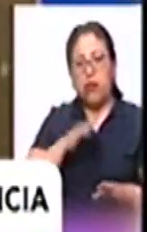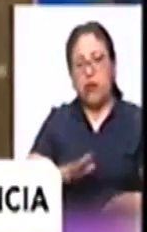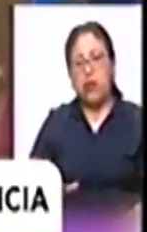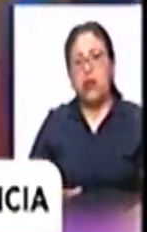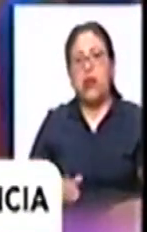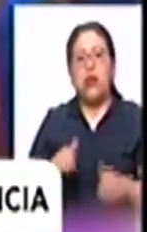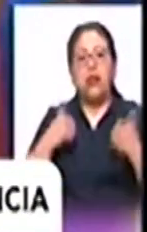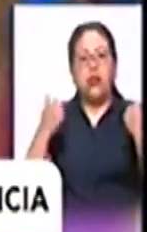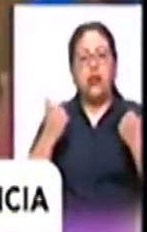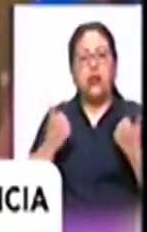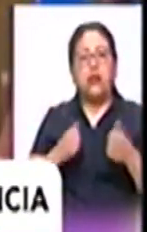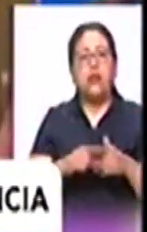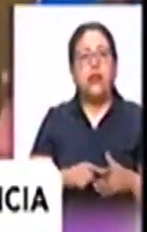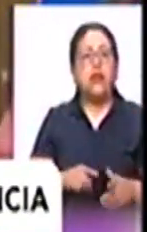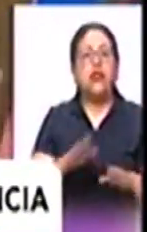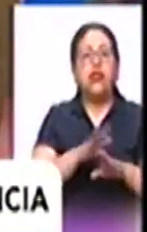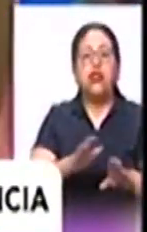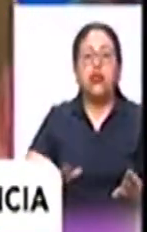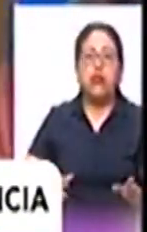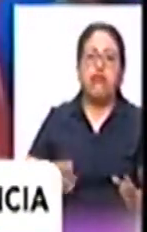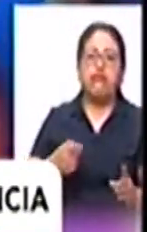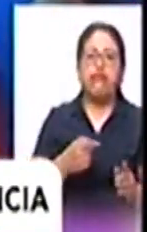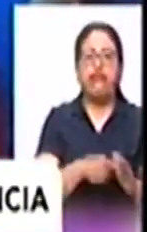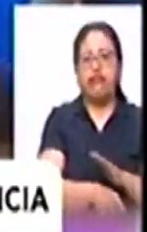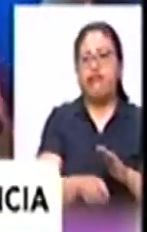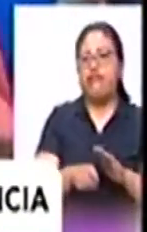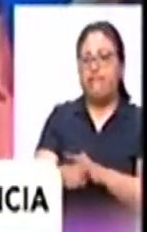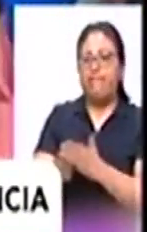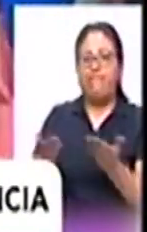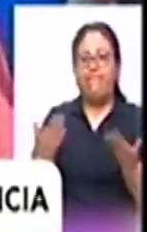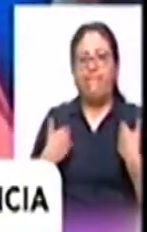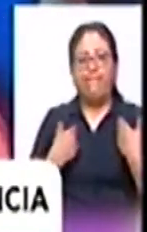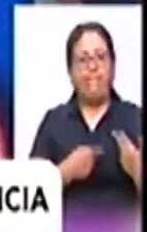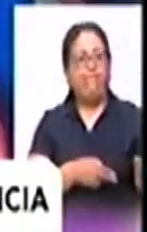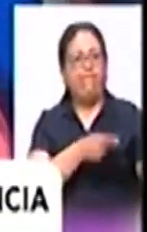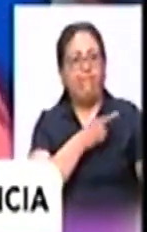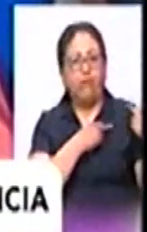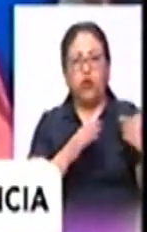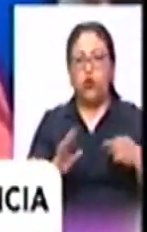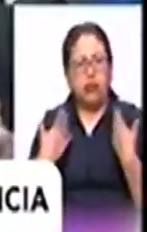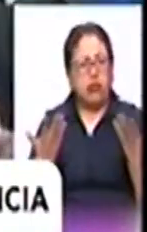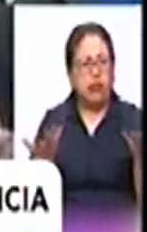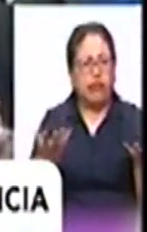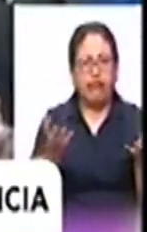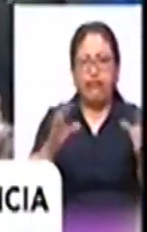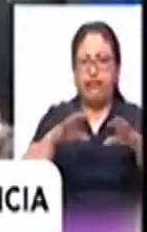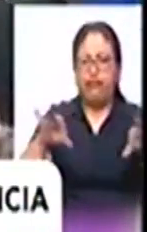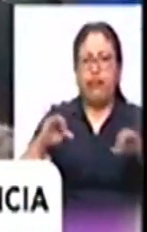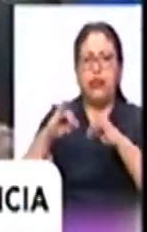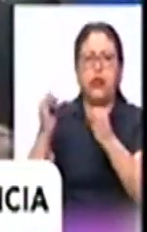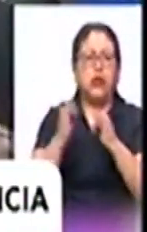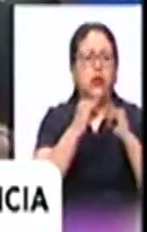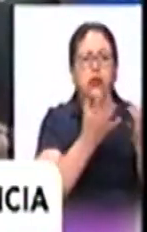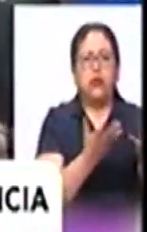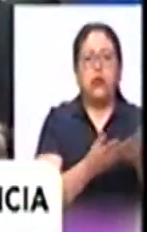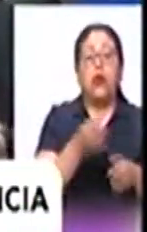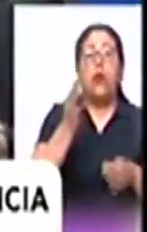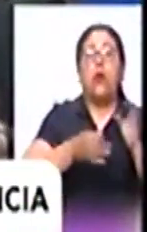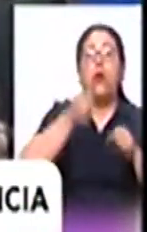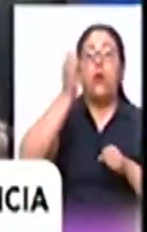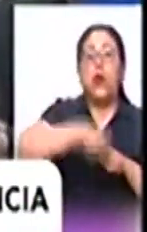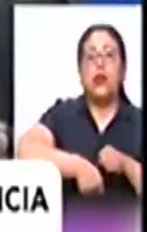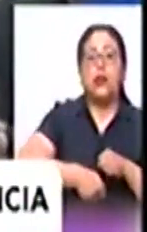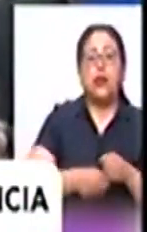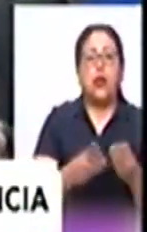en conjunto. Es una responsabilidad de todos, es una responsabilidad de los medios de comunicación y de nosotros. Son muy pocos los jueces, solo tenemos